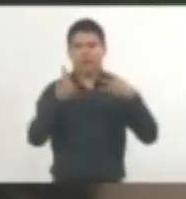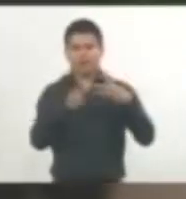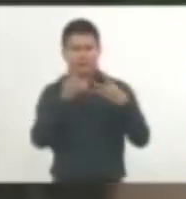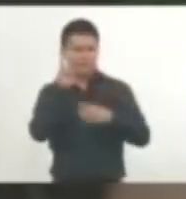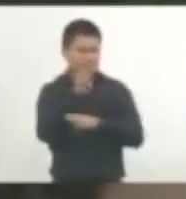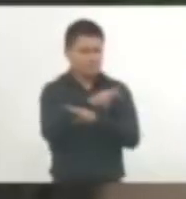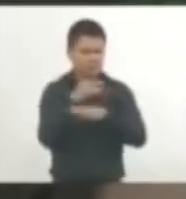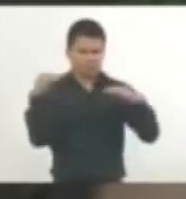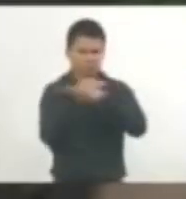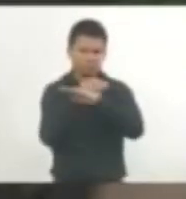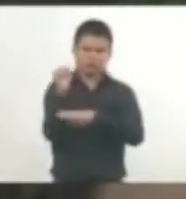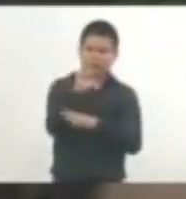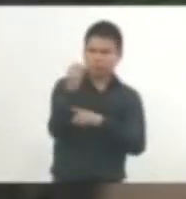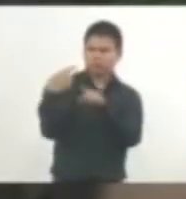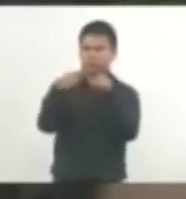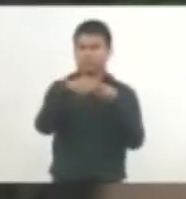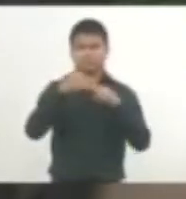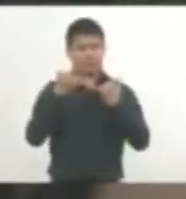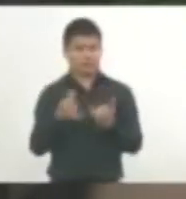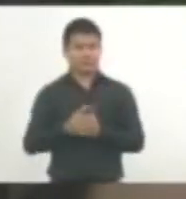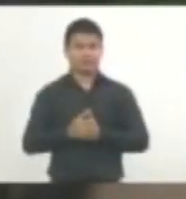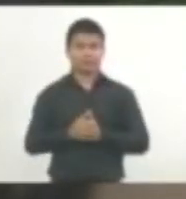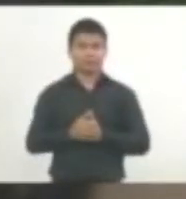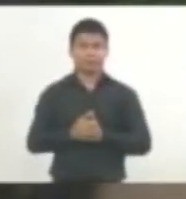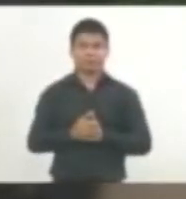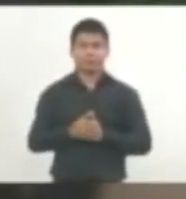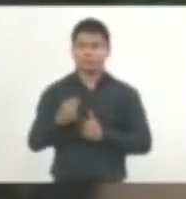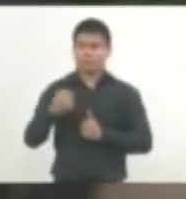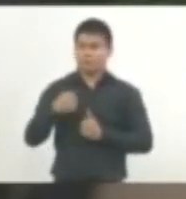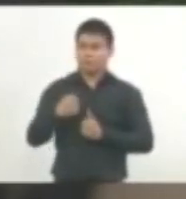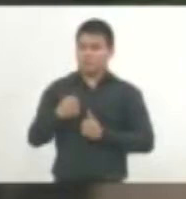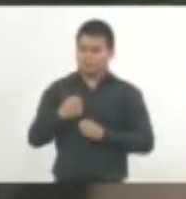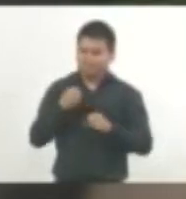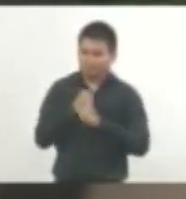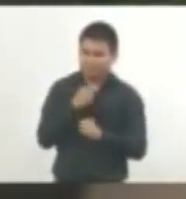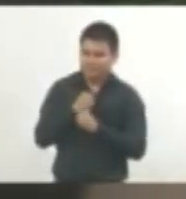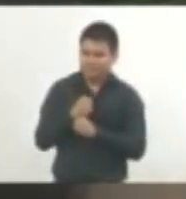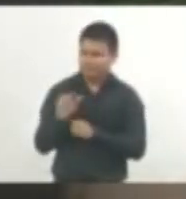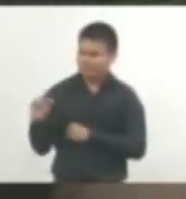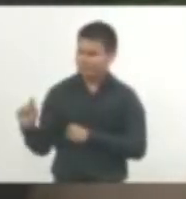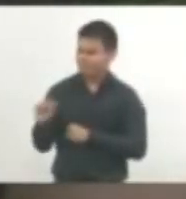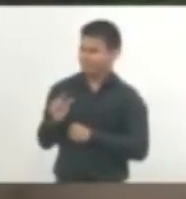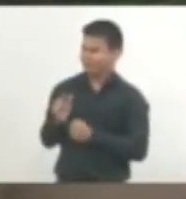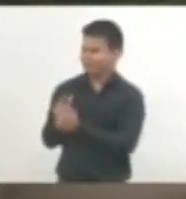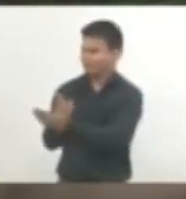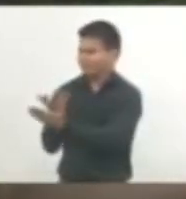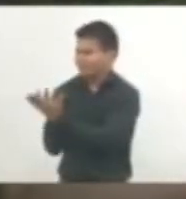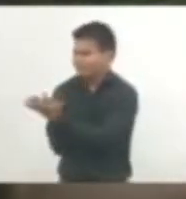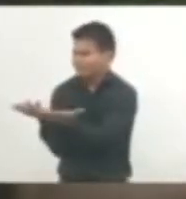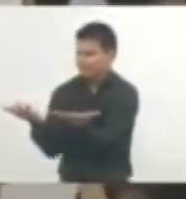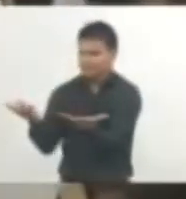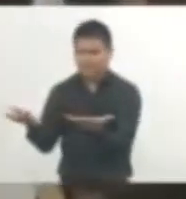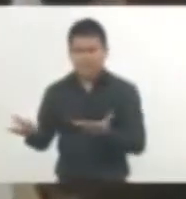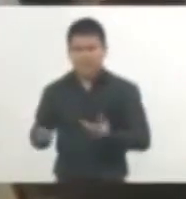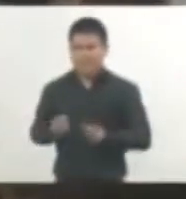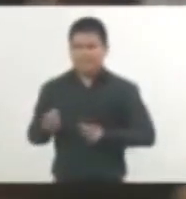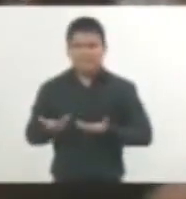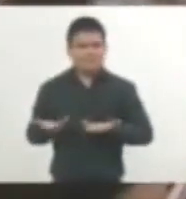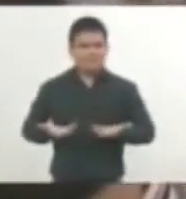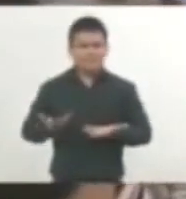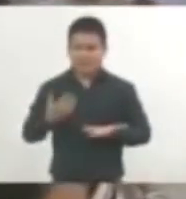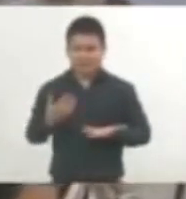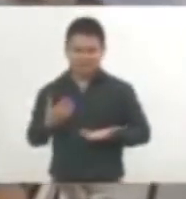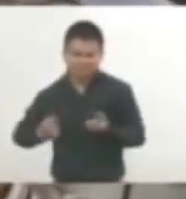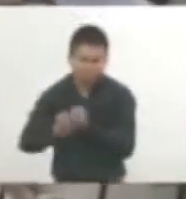manera, cuando uno trabaja con muy poco, cuando encuentra unas situaciones en una entidad que, gracias a